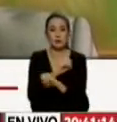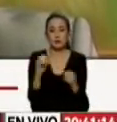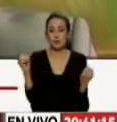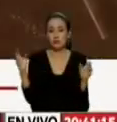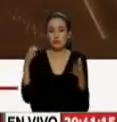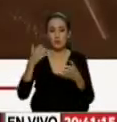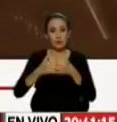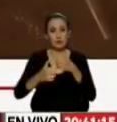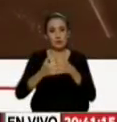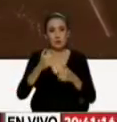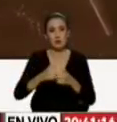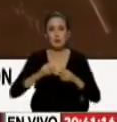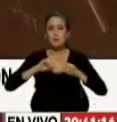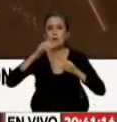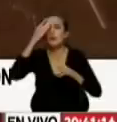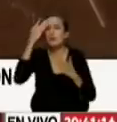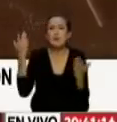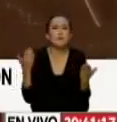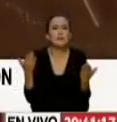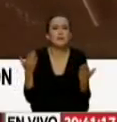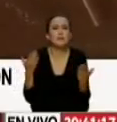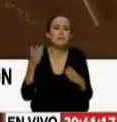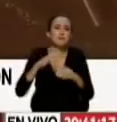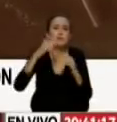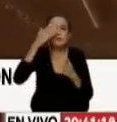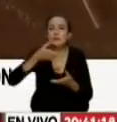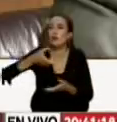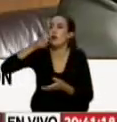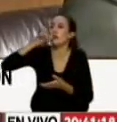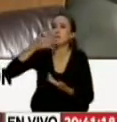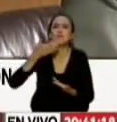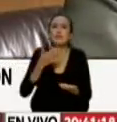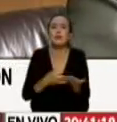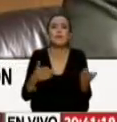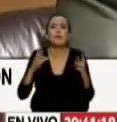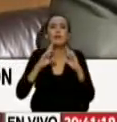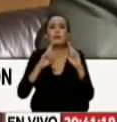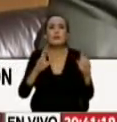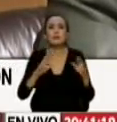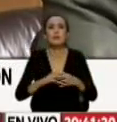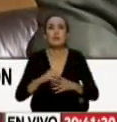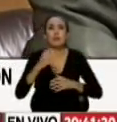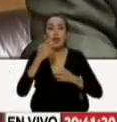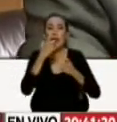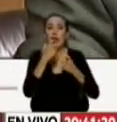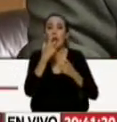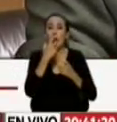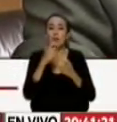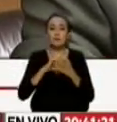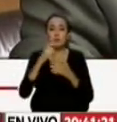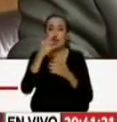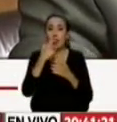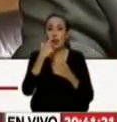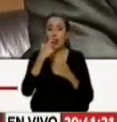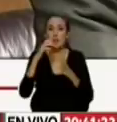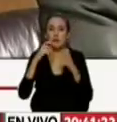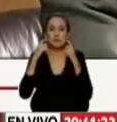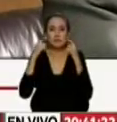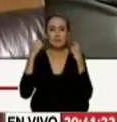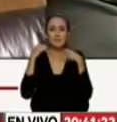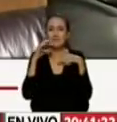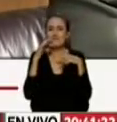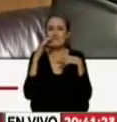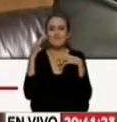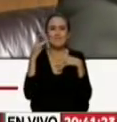de problema. ¿Pero qué consecuencias se podrían presentar ante el consumo? Lo que va a provocar es picazón en la boca y una sensación de sabor